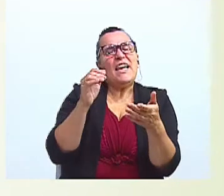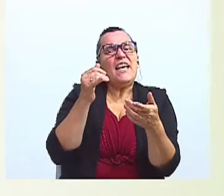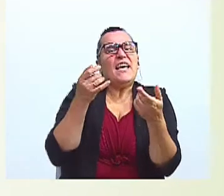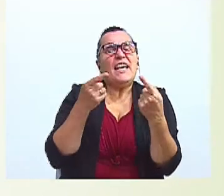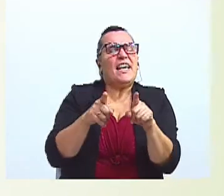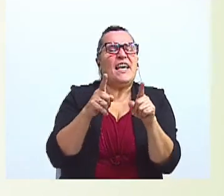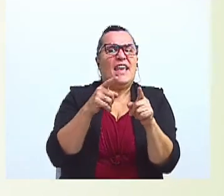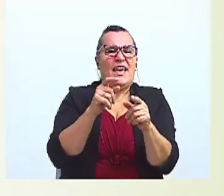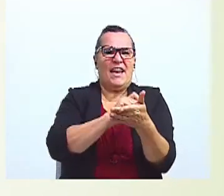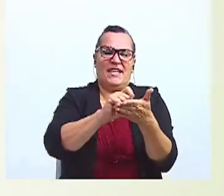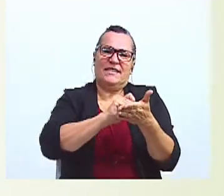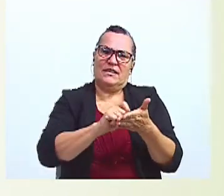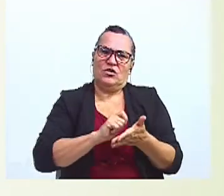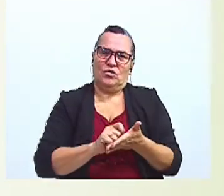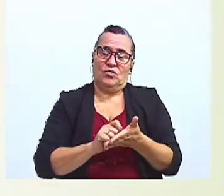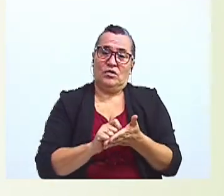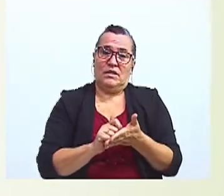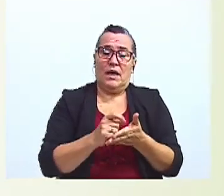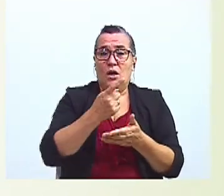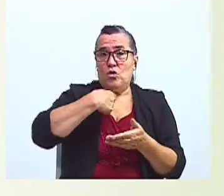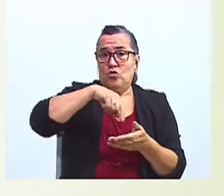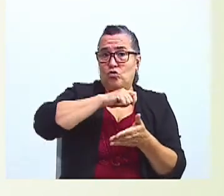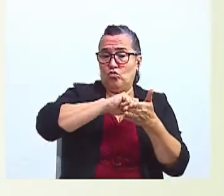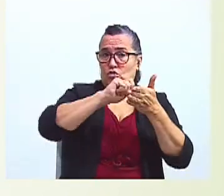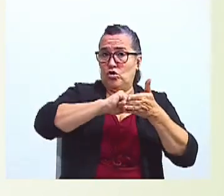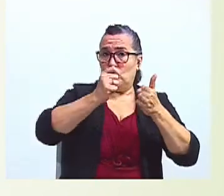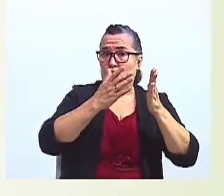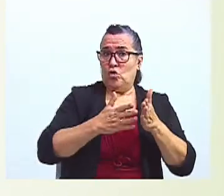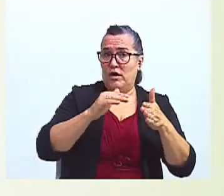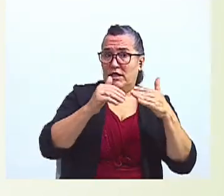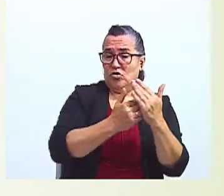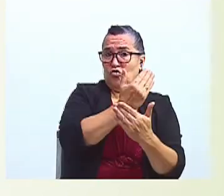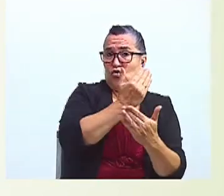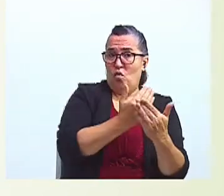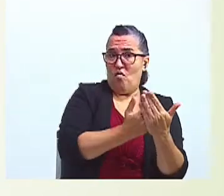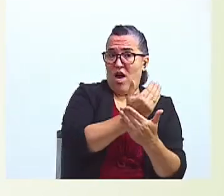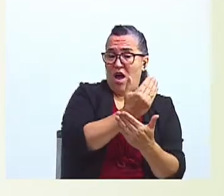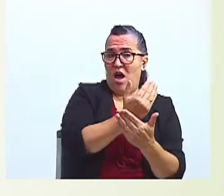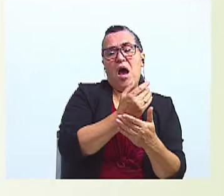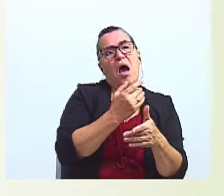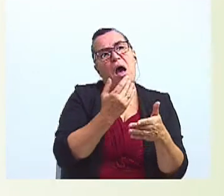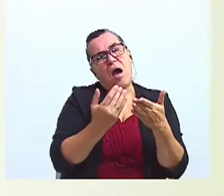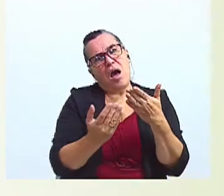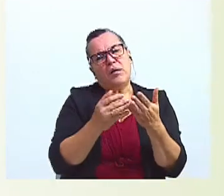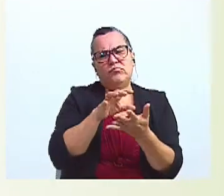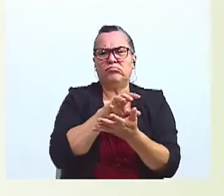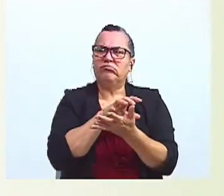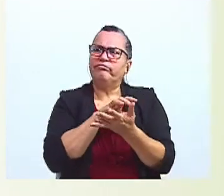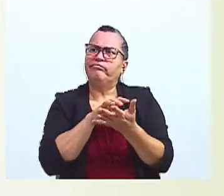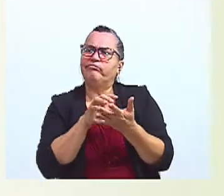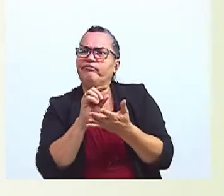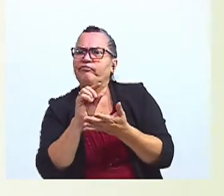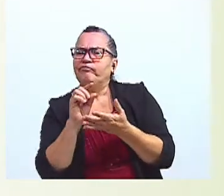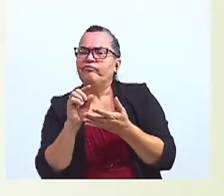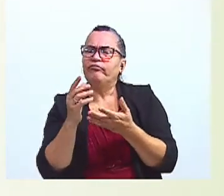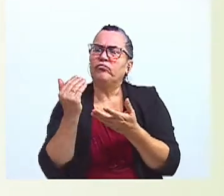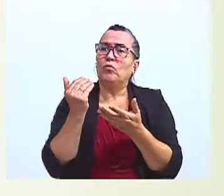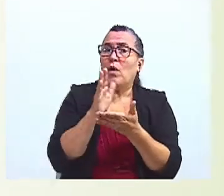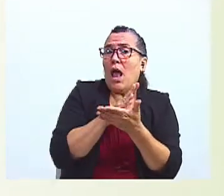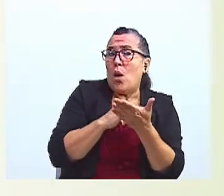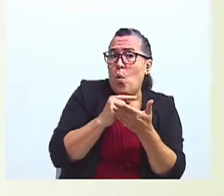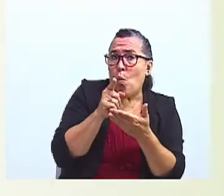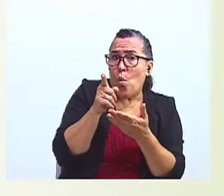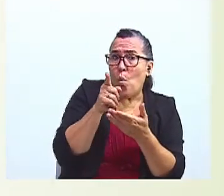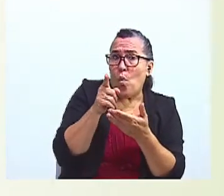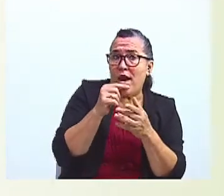escritura? Bueno, si somos escritores novatos, podríamos tener confusión porque algunas de